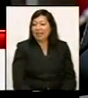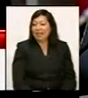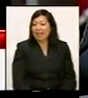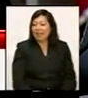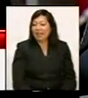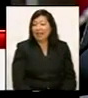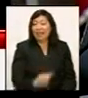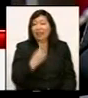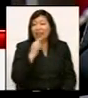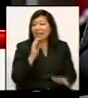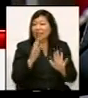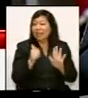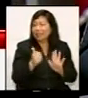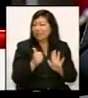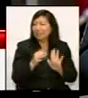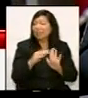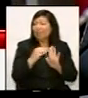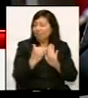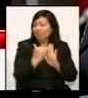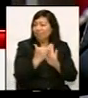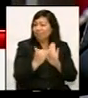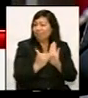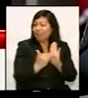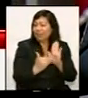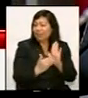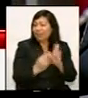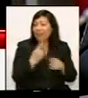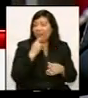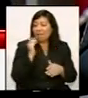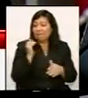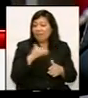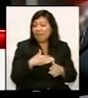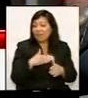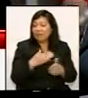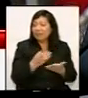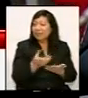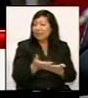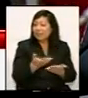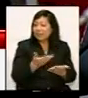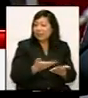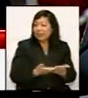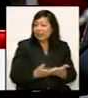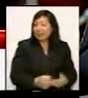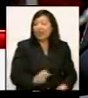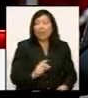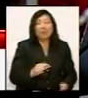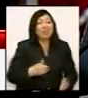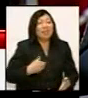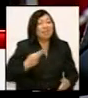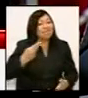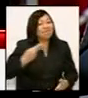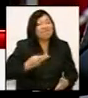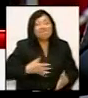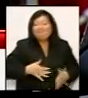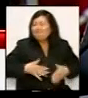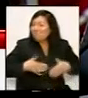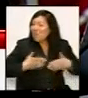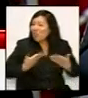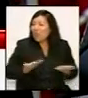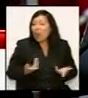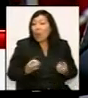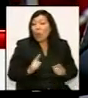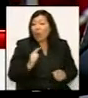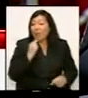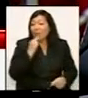los 16 argumentos que se dan sobre fundamento de hechos falsos han sido acreditados, que no se ha podido, cuando